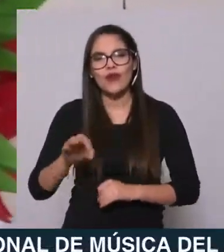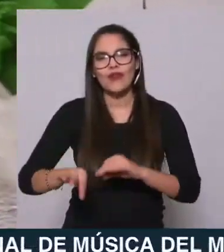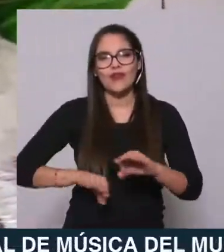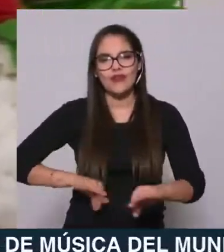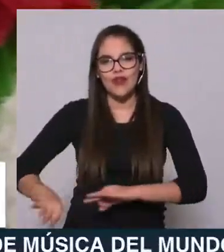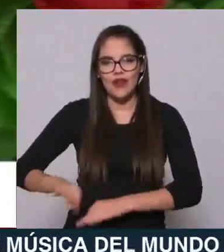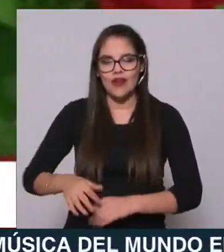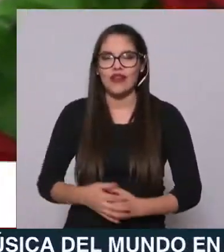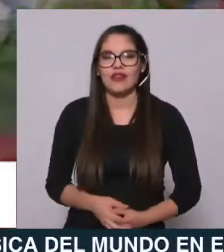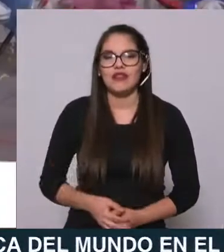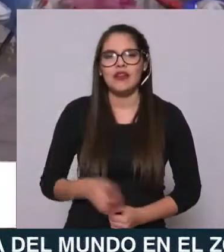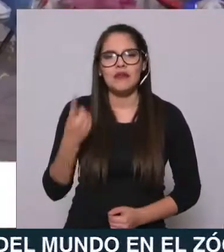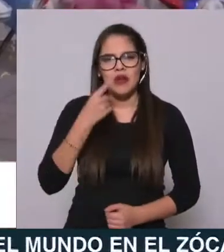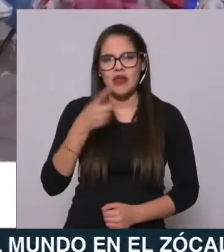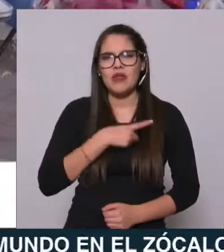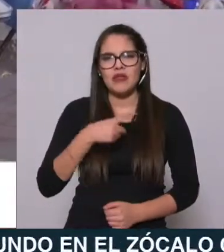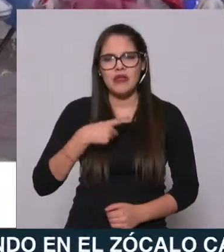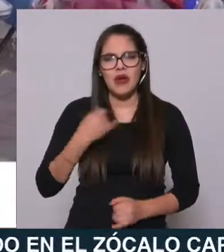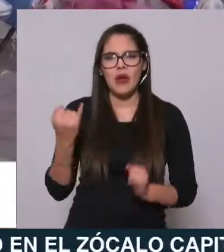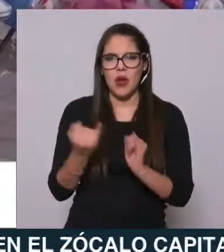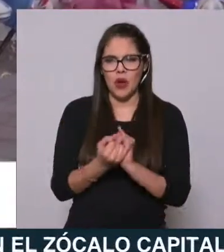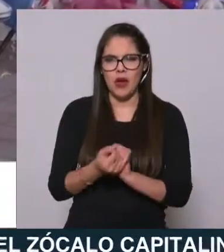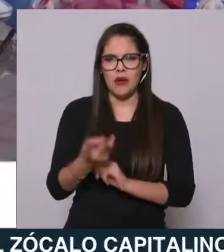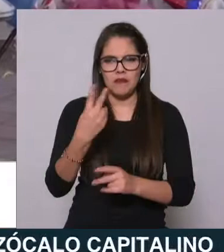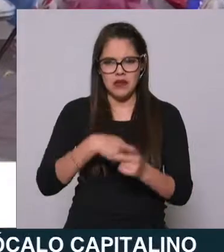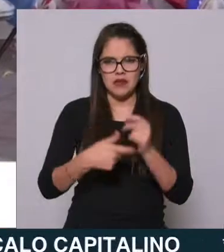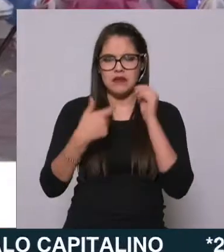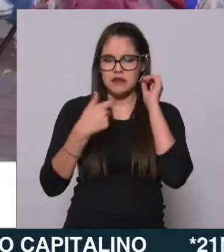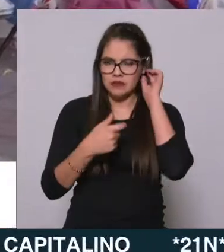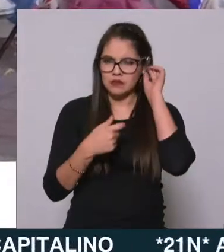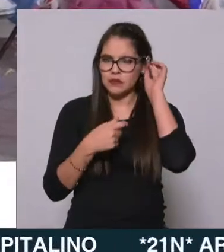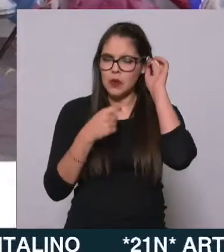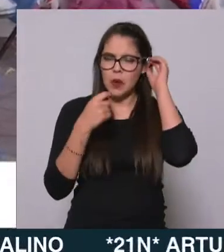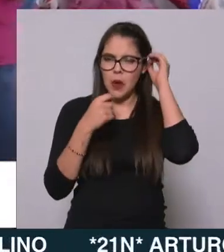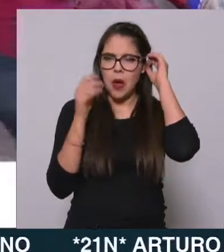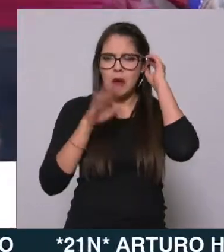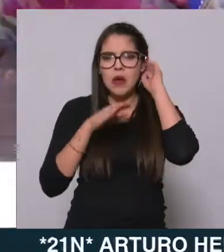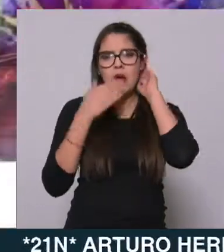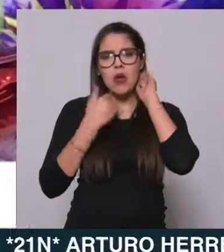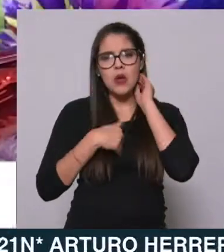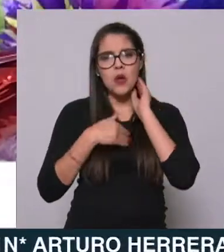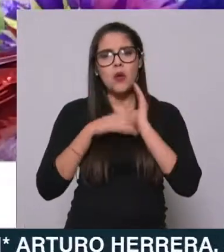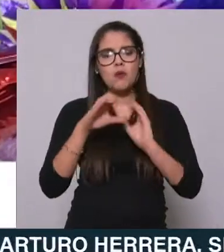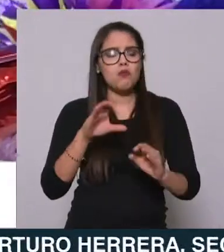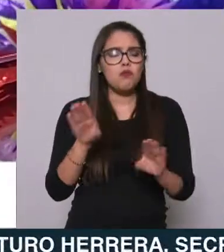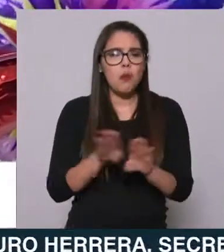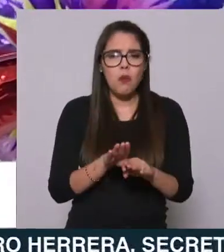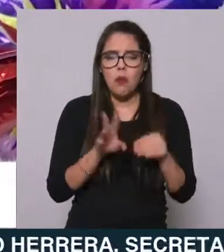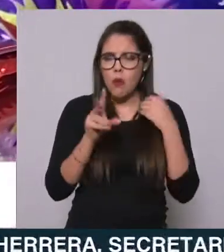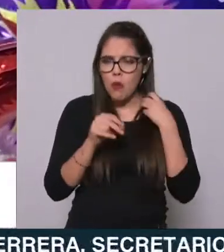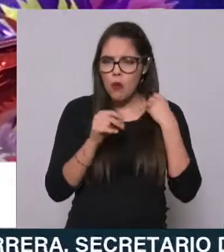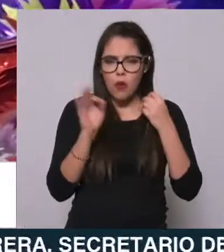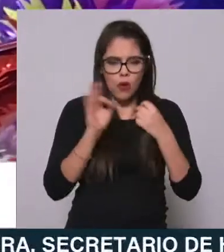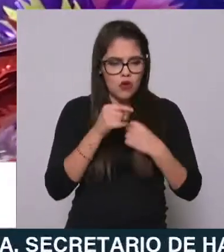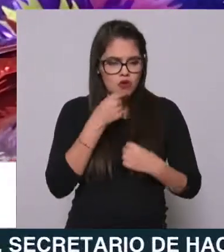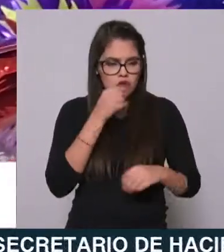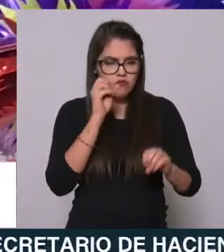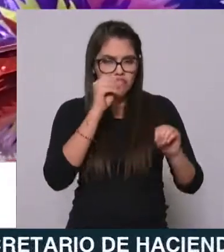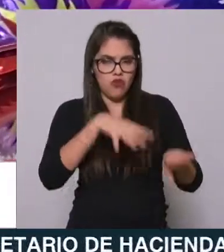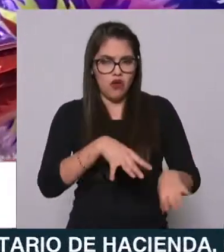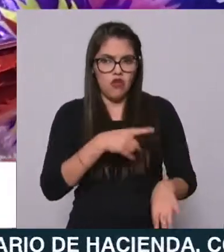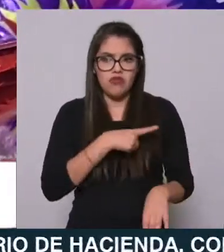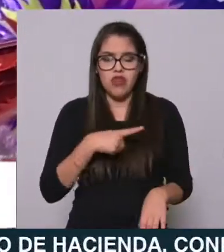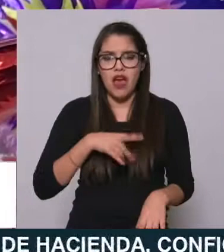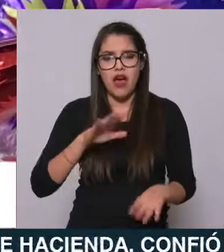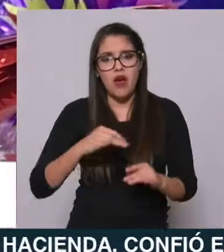Pues para que también tengan alguna entrada de dinero sin descuidar a sus hijos, porque ahorita en estos tiempos, si dejamos a los hijos, tenemos que salir